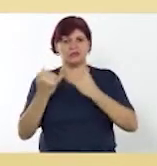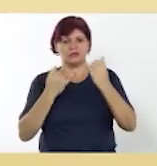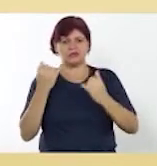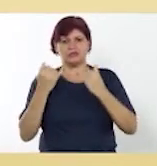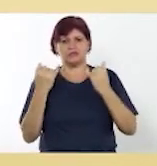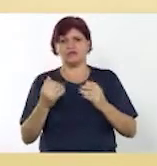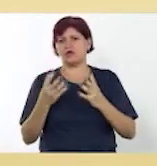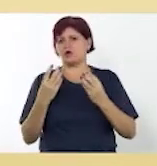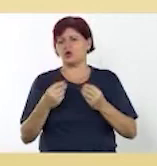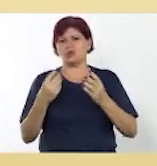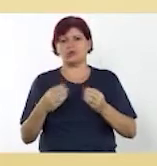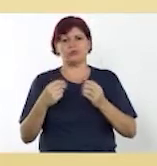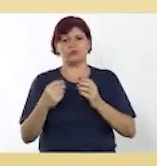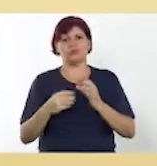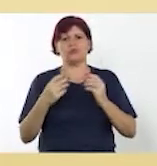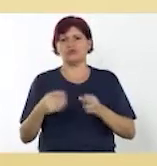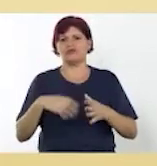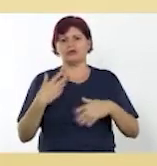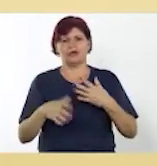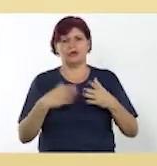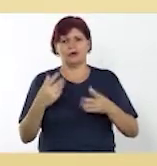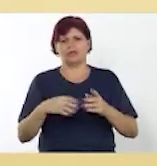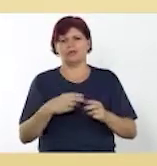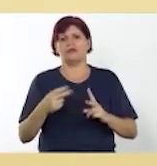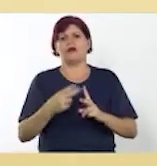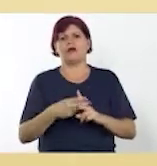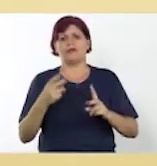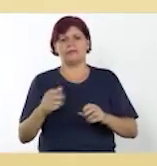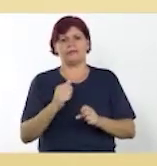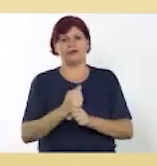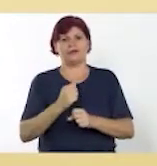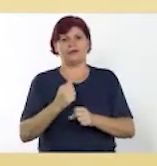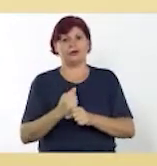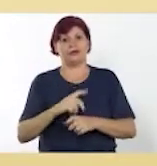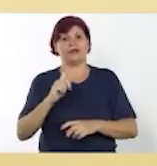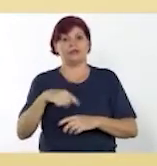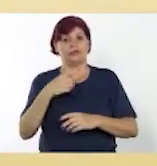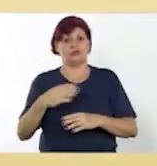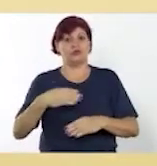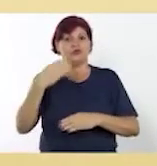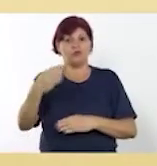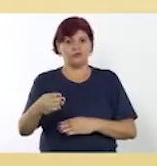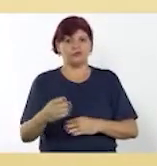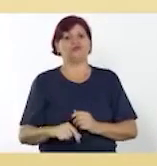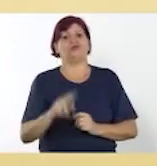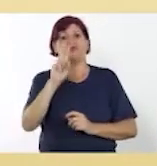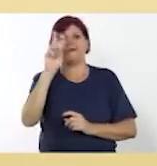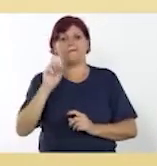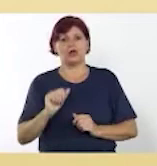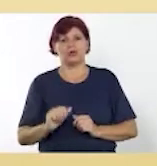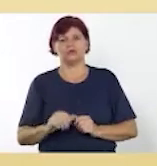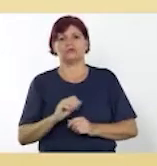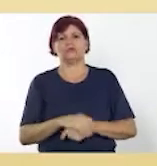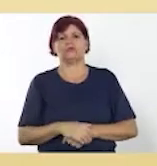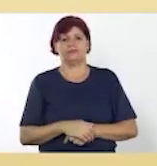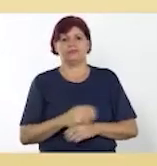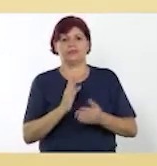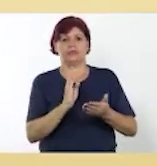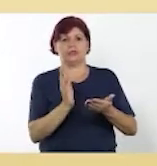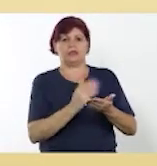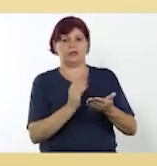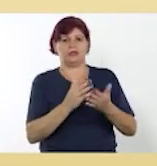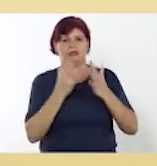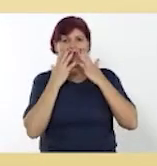central como estadígrafo de posición y como herramienta útil para analizar tendencias y valoraciones.